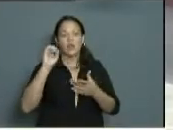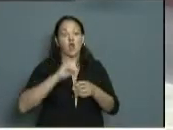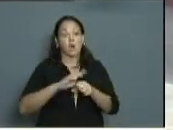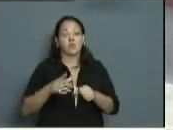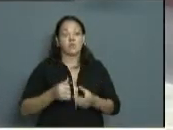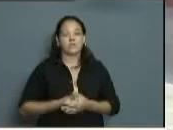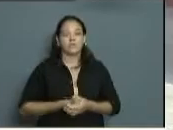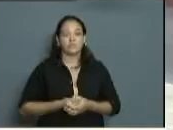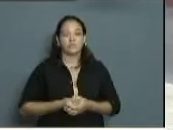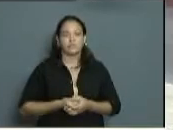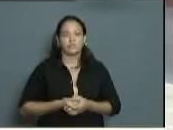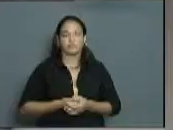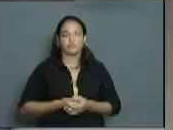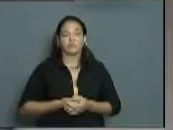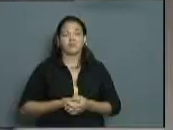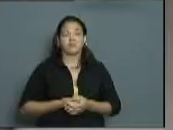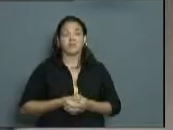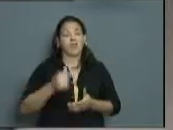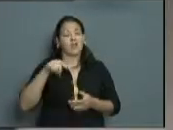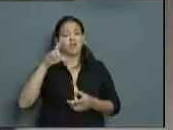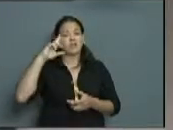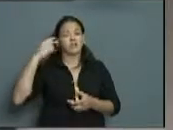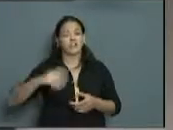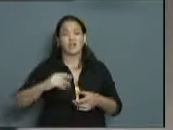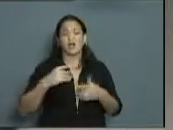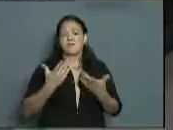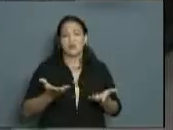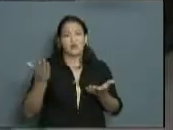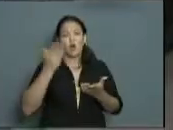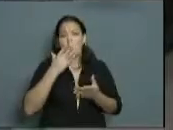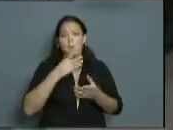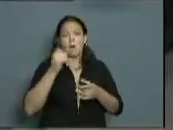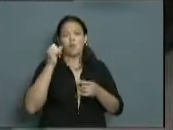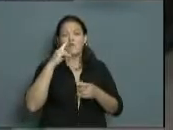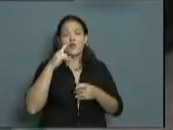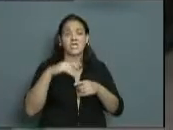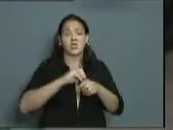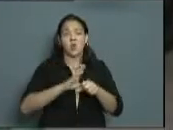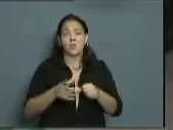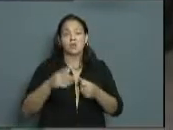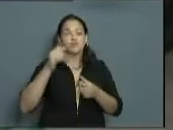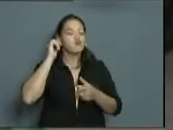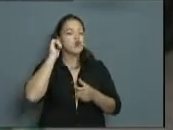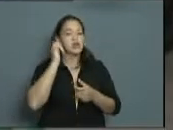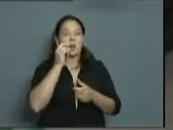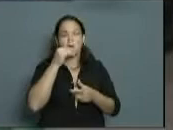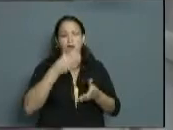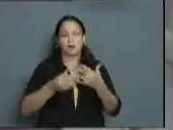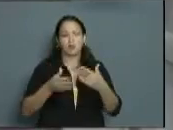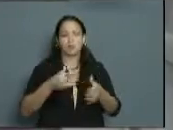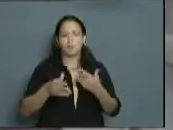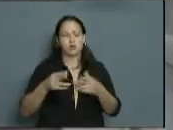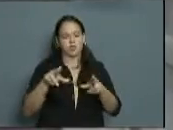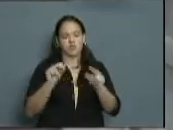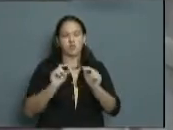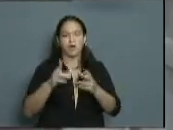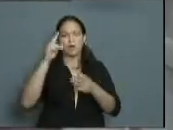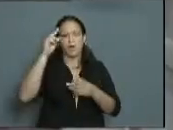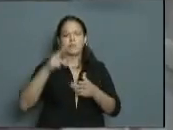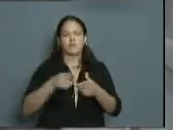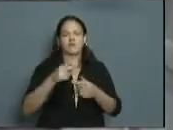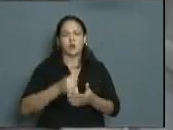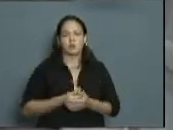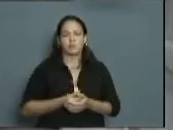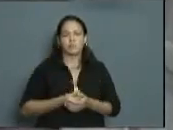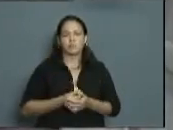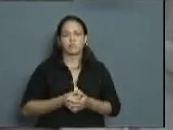de una situación sanitaria sin precedentes, estos hombres y mujeres nos amilanan y encuentran en esta nueva misión un espacio donde el